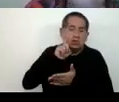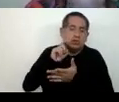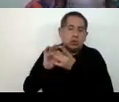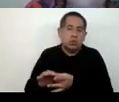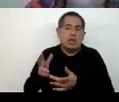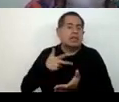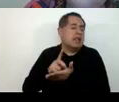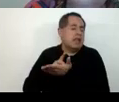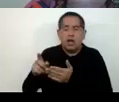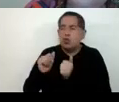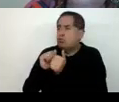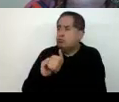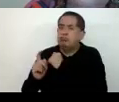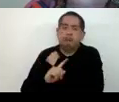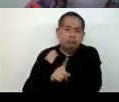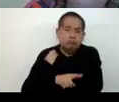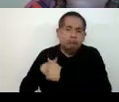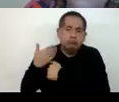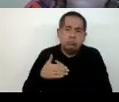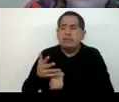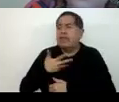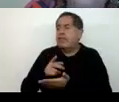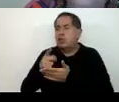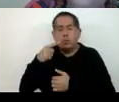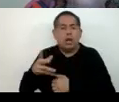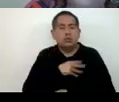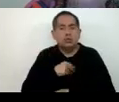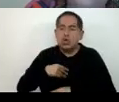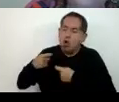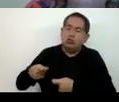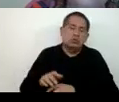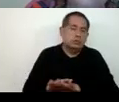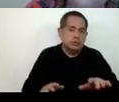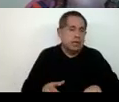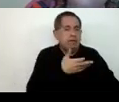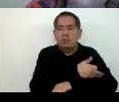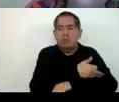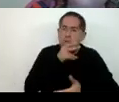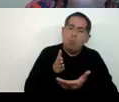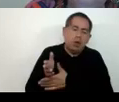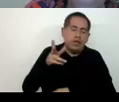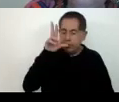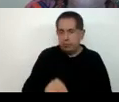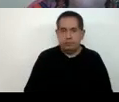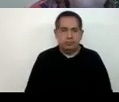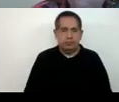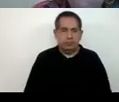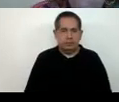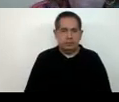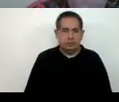derechos reproductivos y tienen derecho a tener una familia. Entonces, no, la familia no puede decidir.